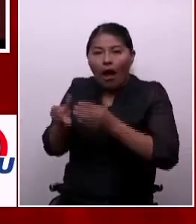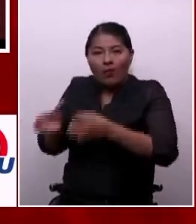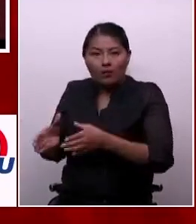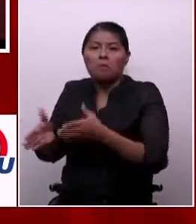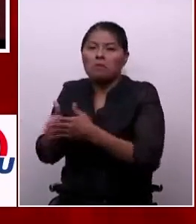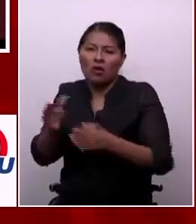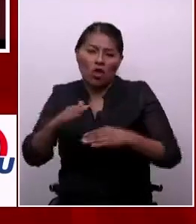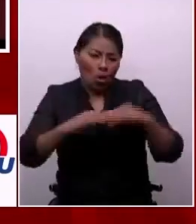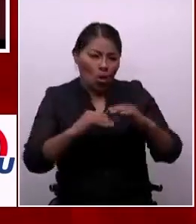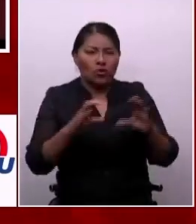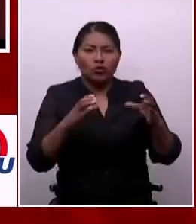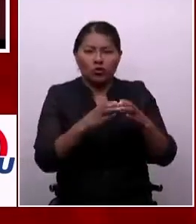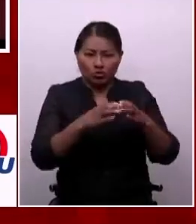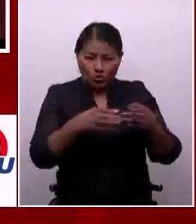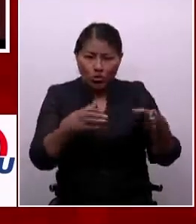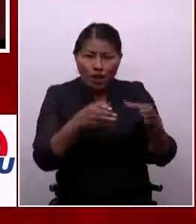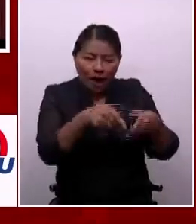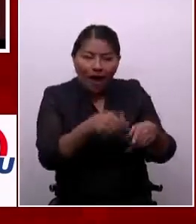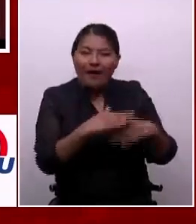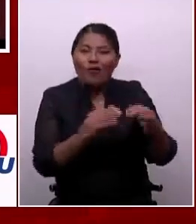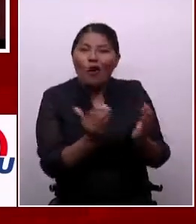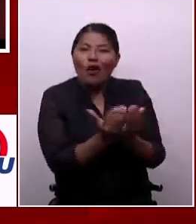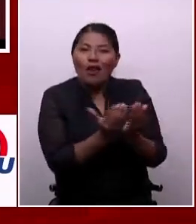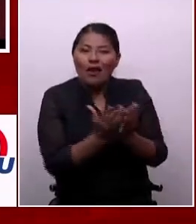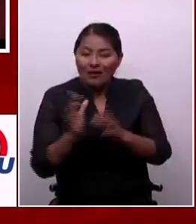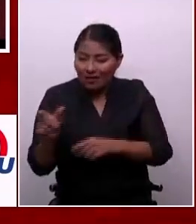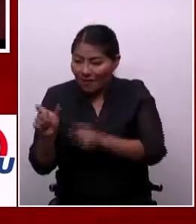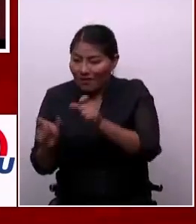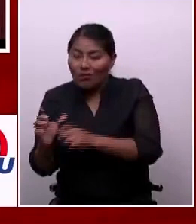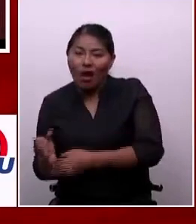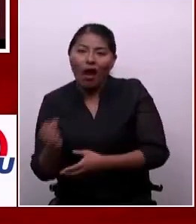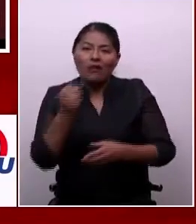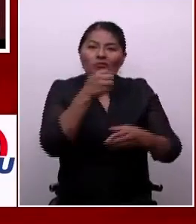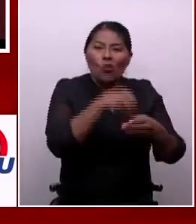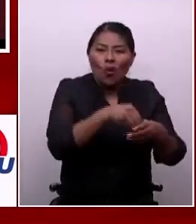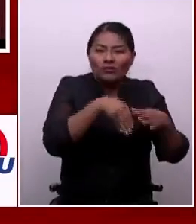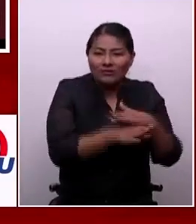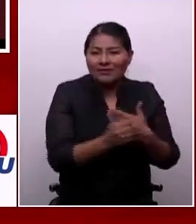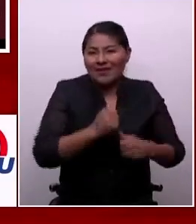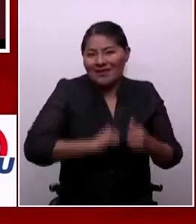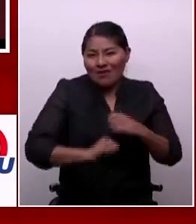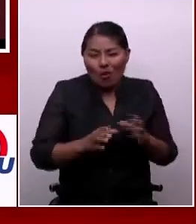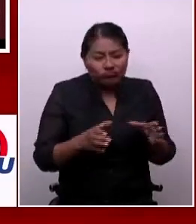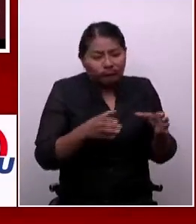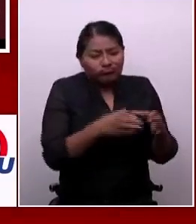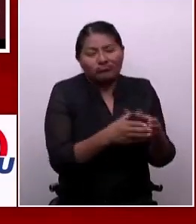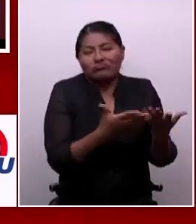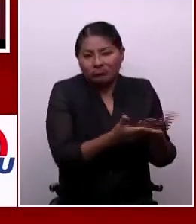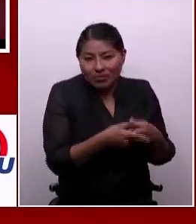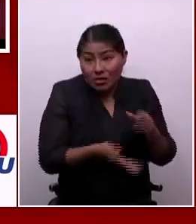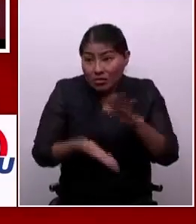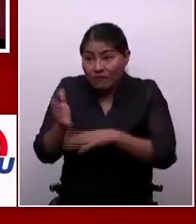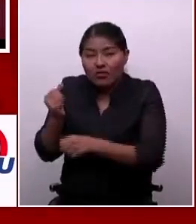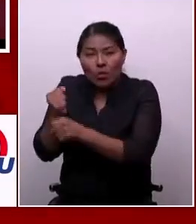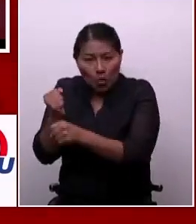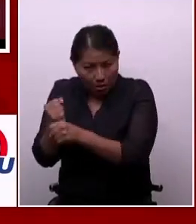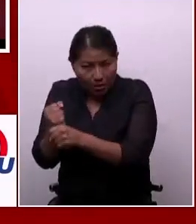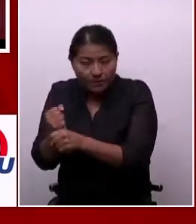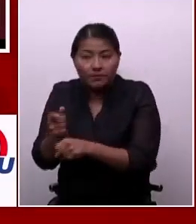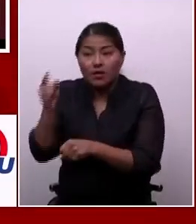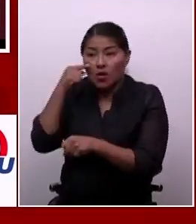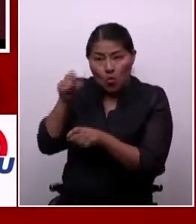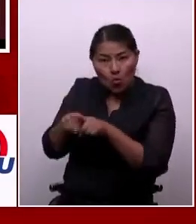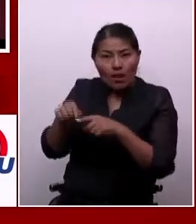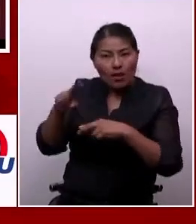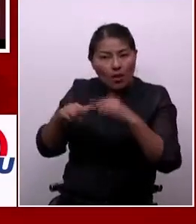jardín para que esta forma puedan dejar a sus hijos en un lugar seguro y se puedan ir a trabajar también vamos a seguir con los hospitales y sol